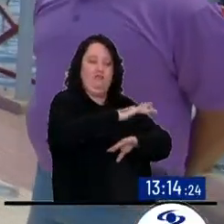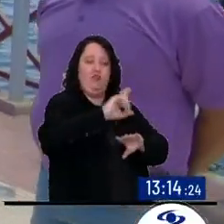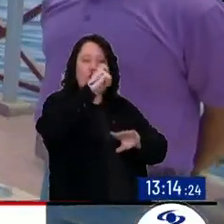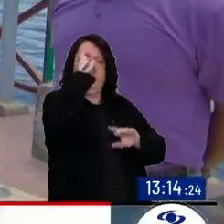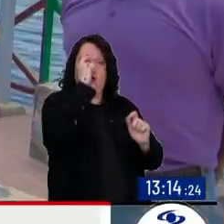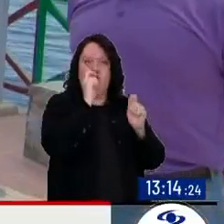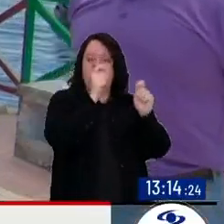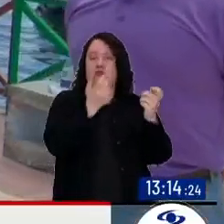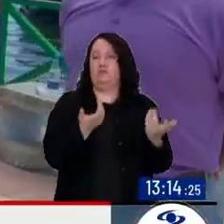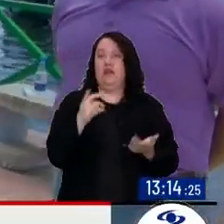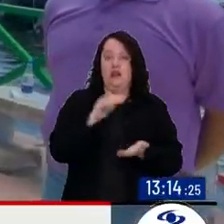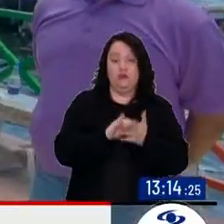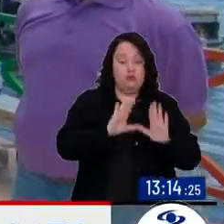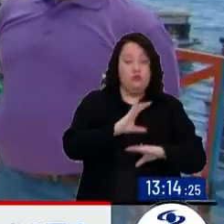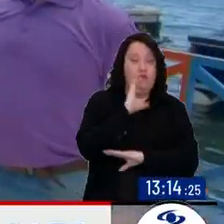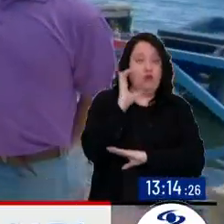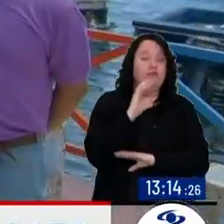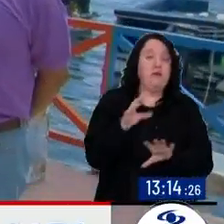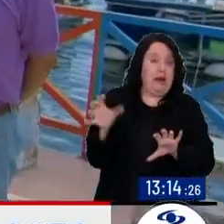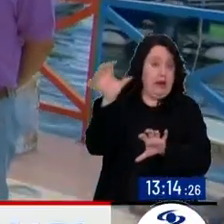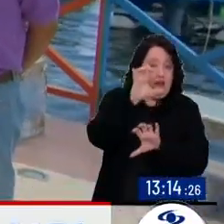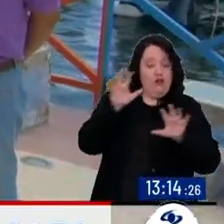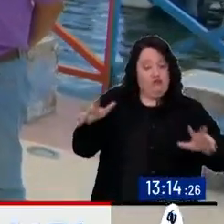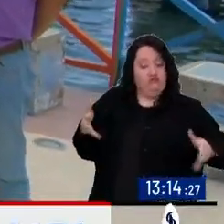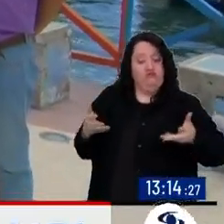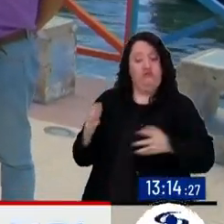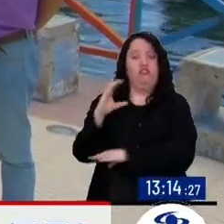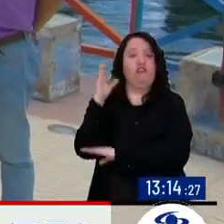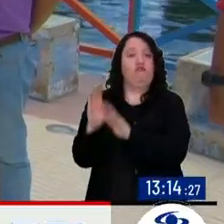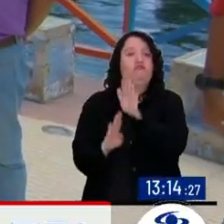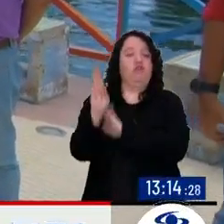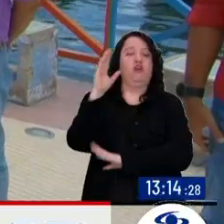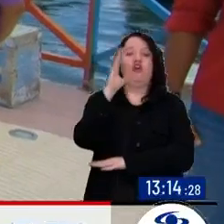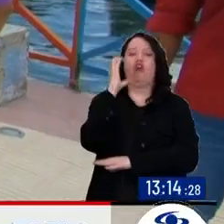este país que se construye desde las regiones. Colombia Decide